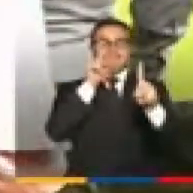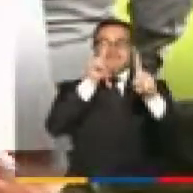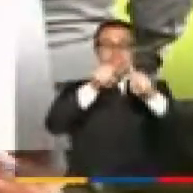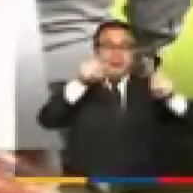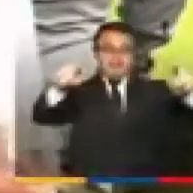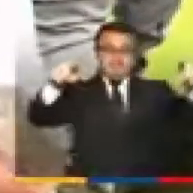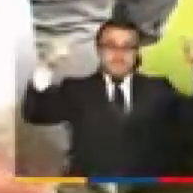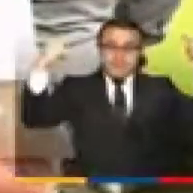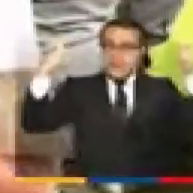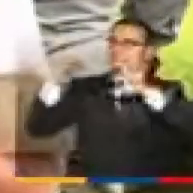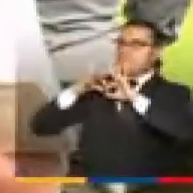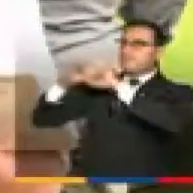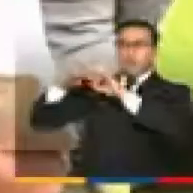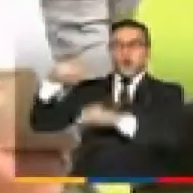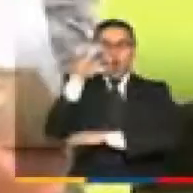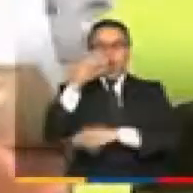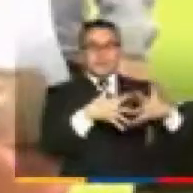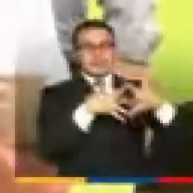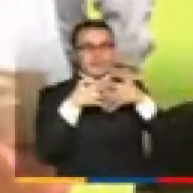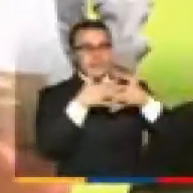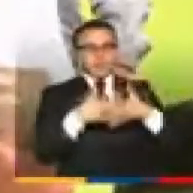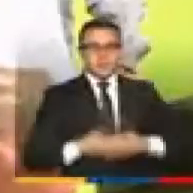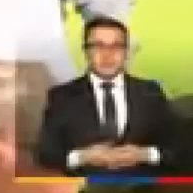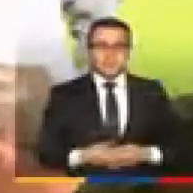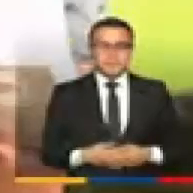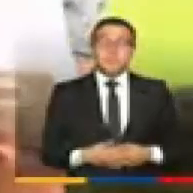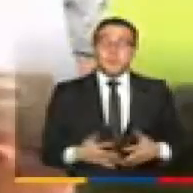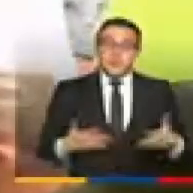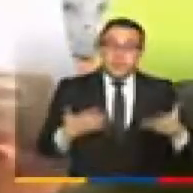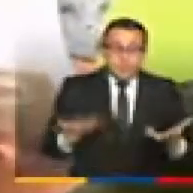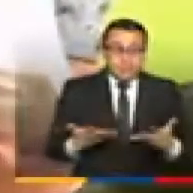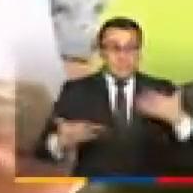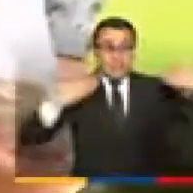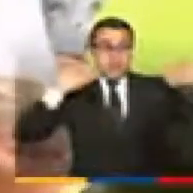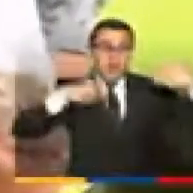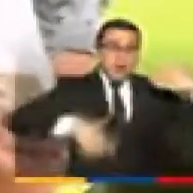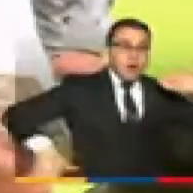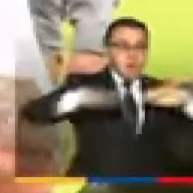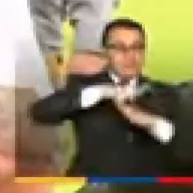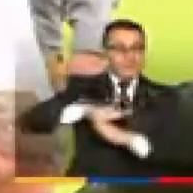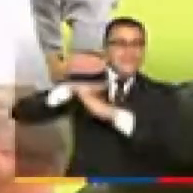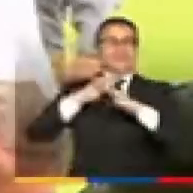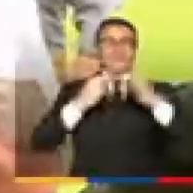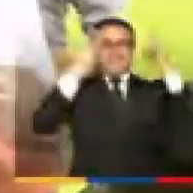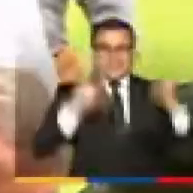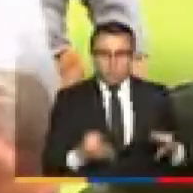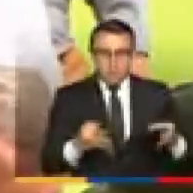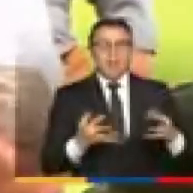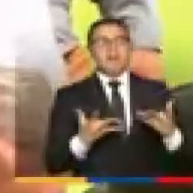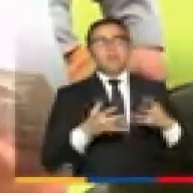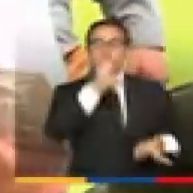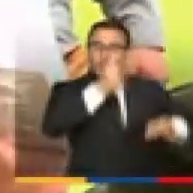mutuos. Por eso, junto con la seguridad rural, la justicia, el desarrollo y